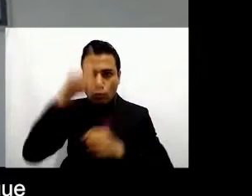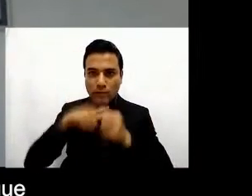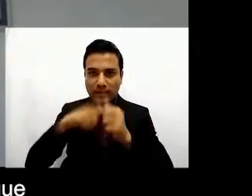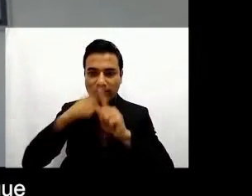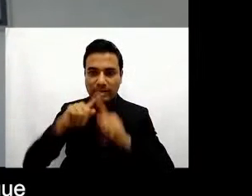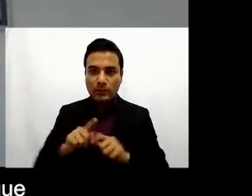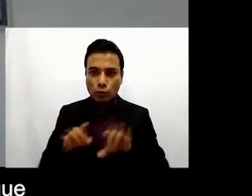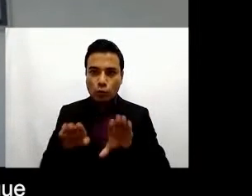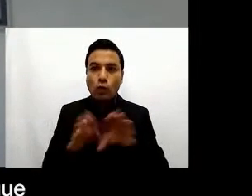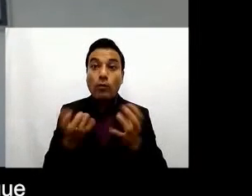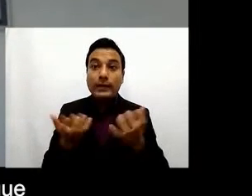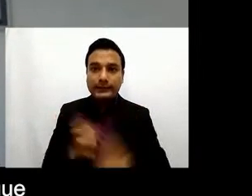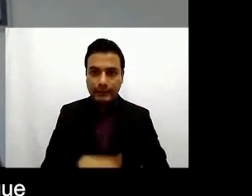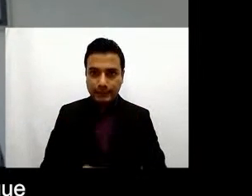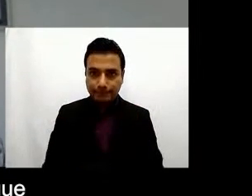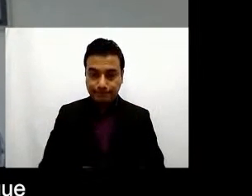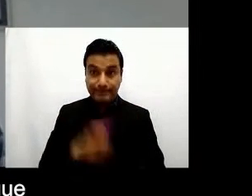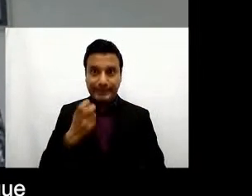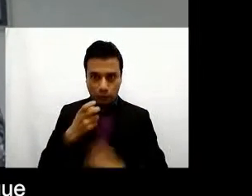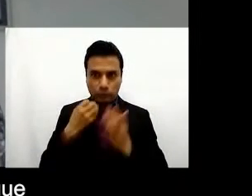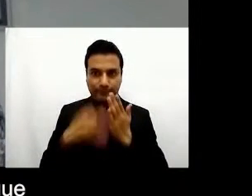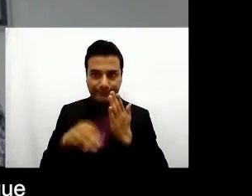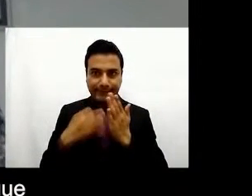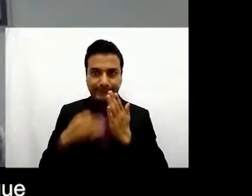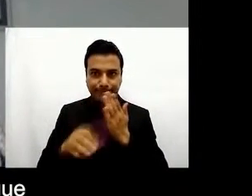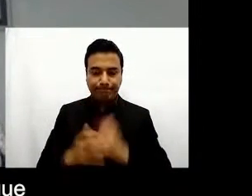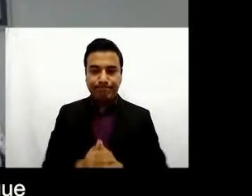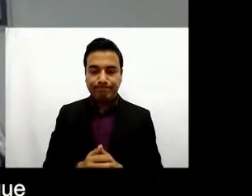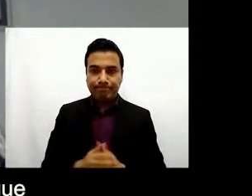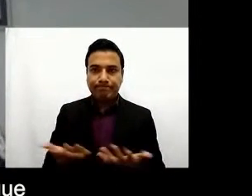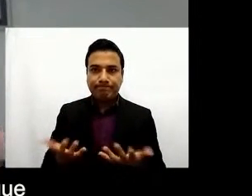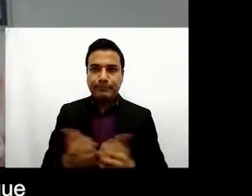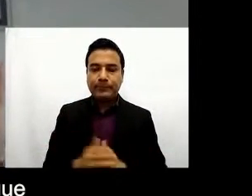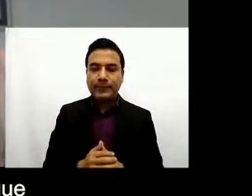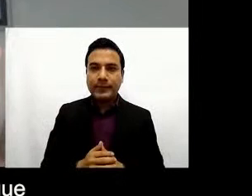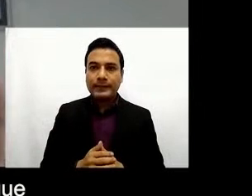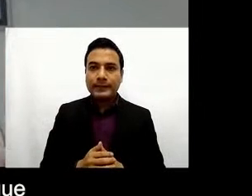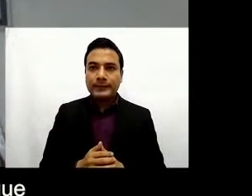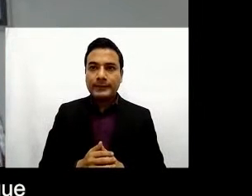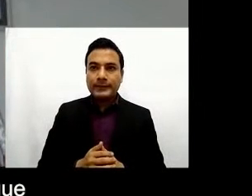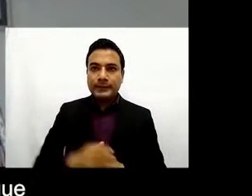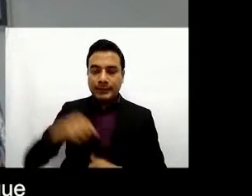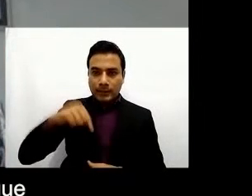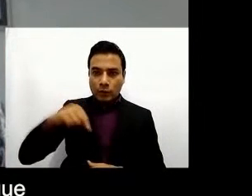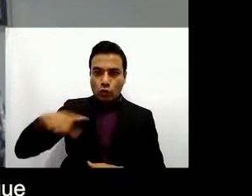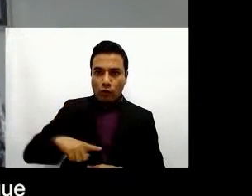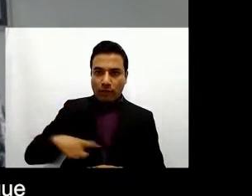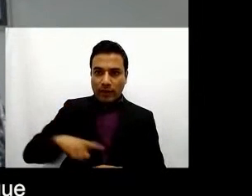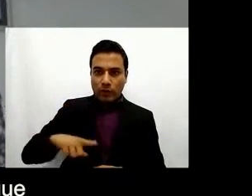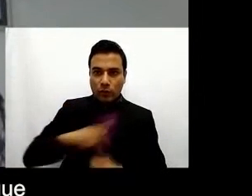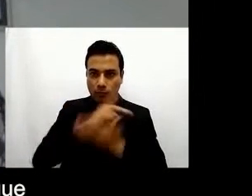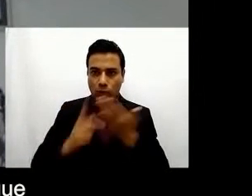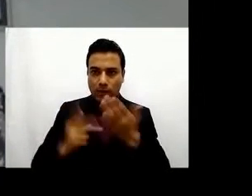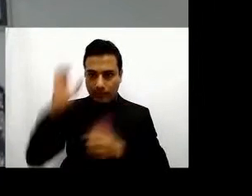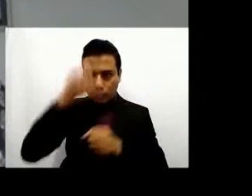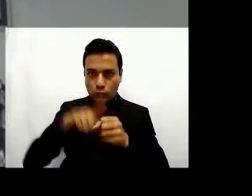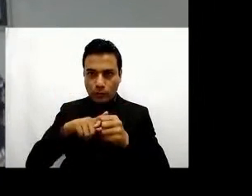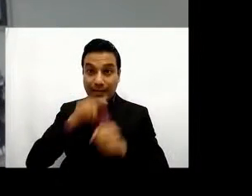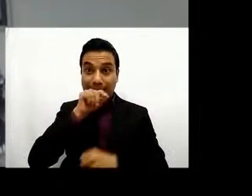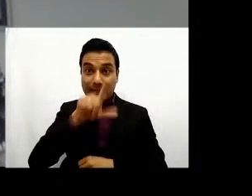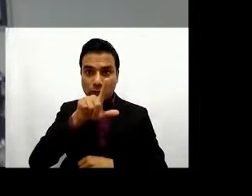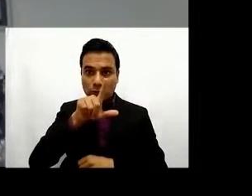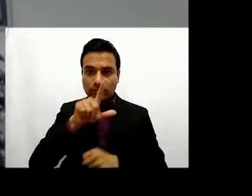la producción, el consumo, etcétera. Entonces, ¿qué sigue? ¿Qué sigue para la política cultural en Jalisco? Guillermo.